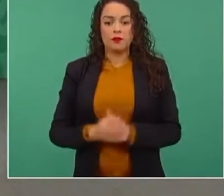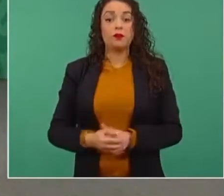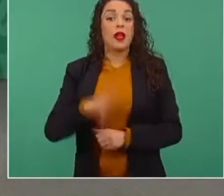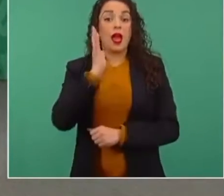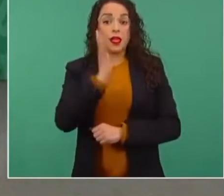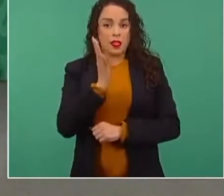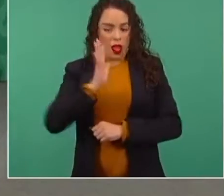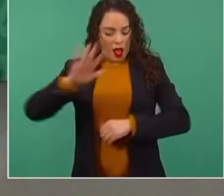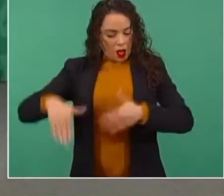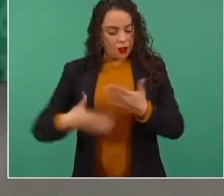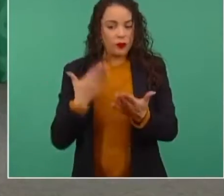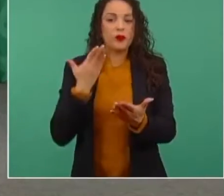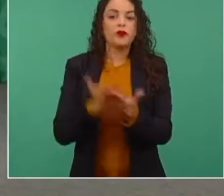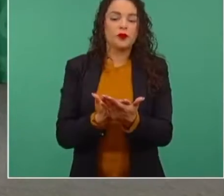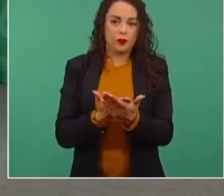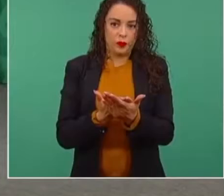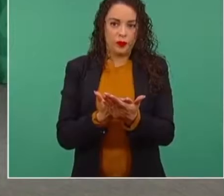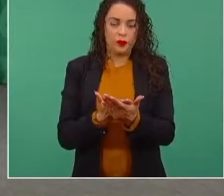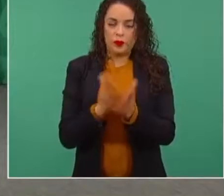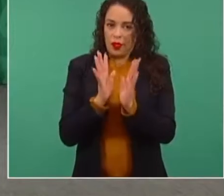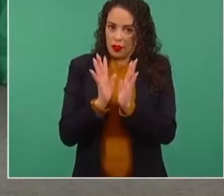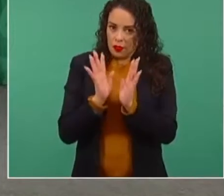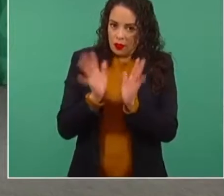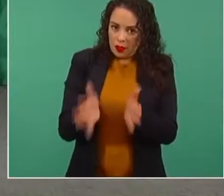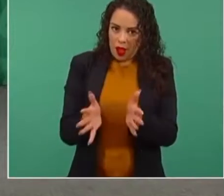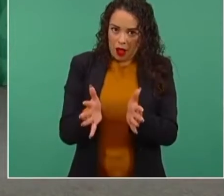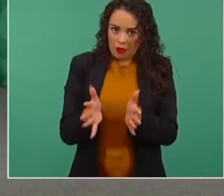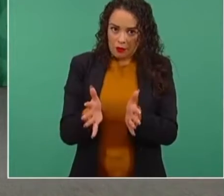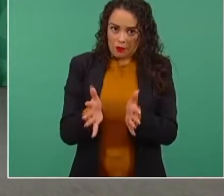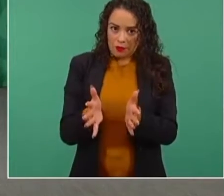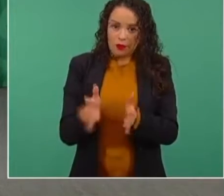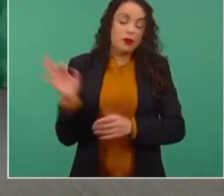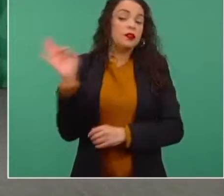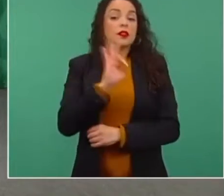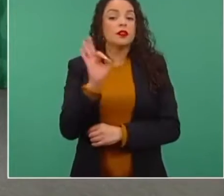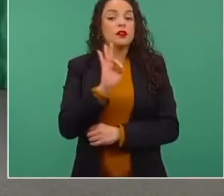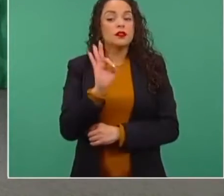iniciativa, pero si hace falta